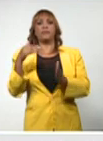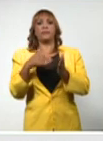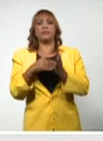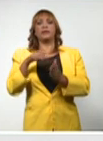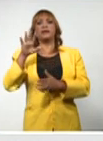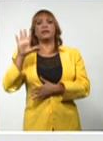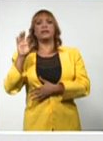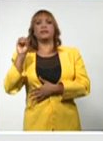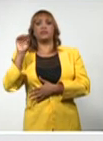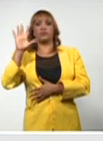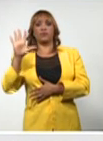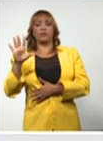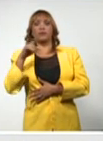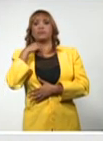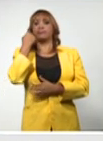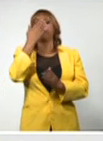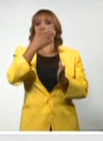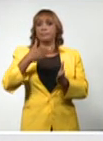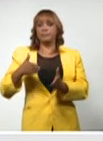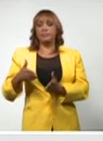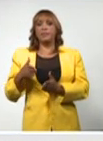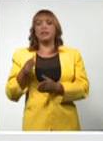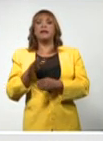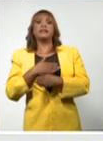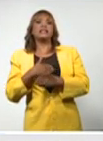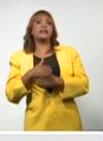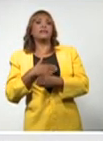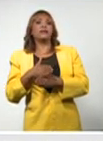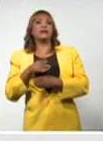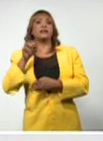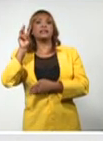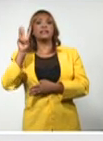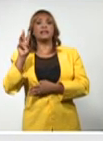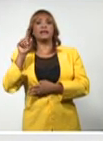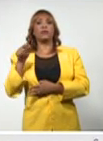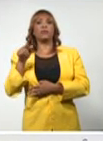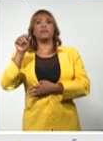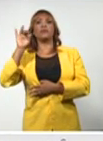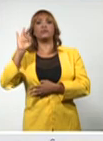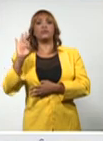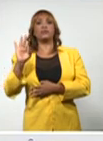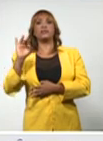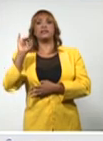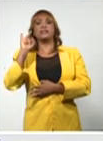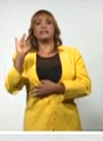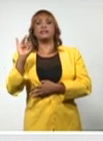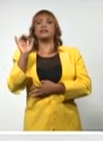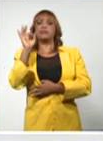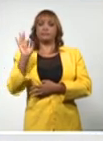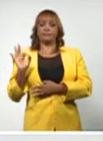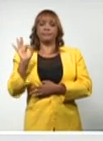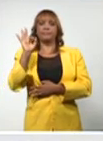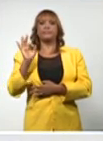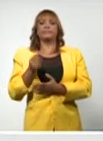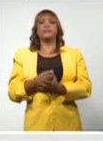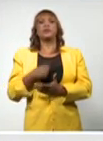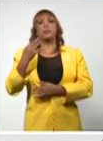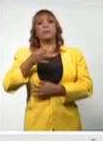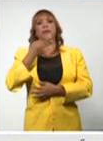679.505 fallecidos, para una letalidad del 3,87%, como habíamos dicho